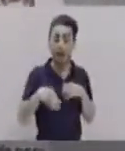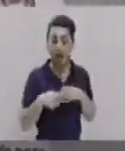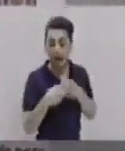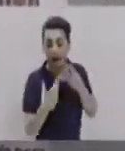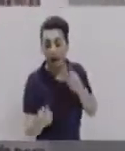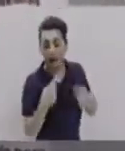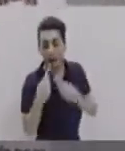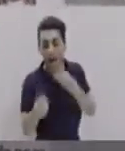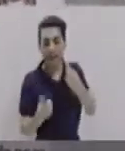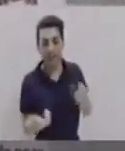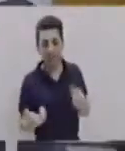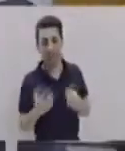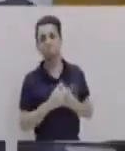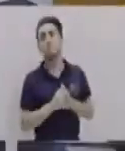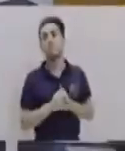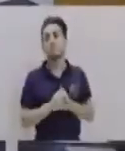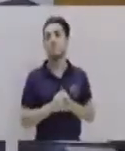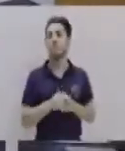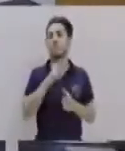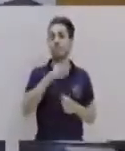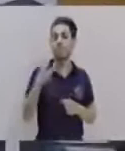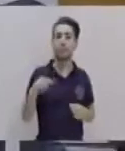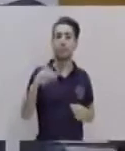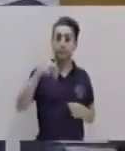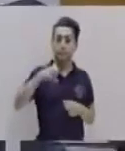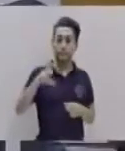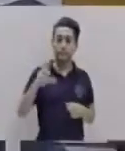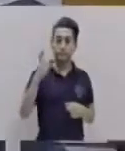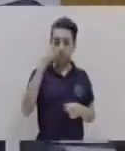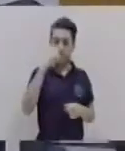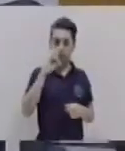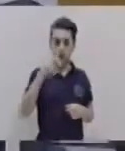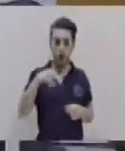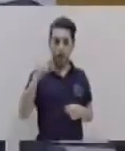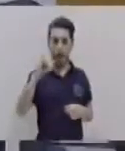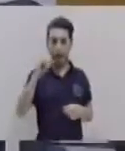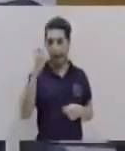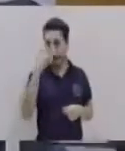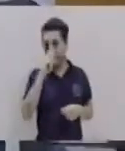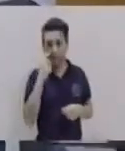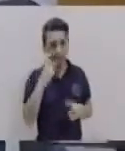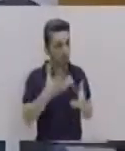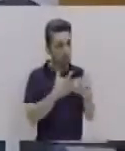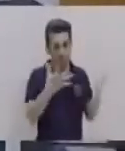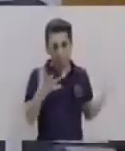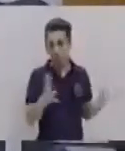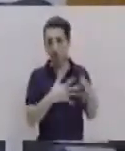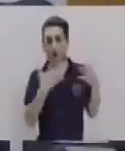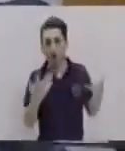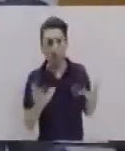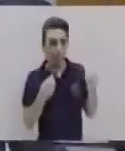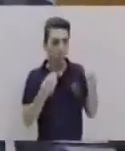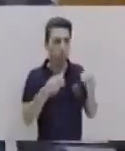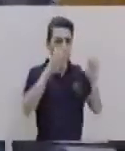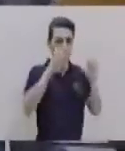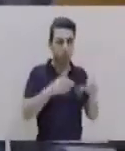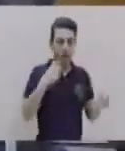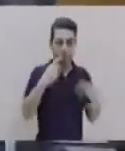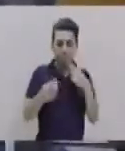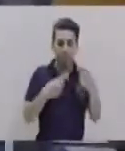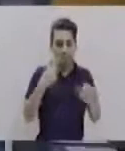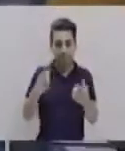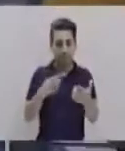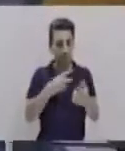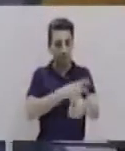personajes fugaces. Los personajes fugaces son los que aparecen en la historia, pero no tienen mayor importancia. Que no tienen mucha relevancia dentro de la